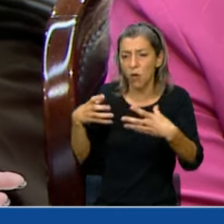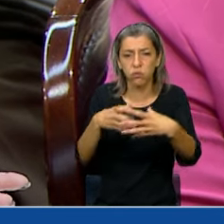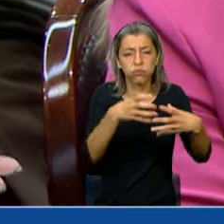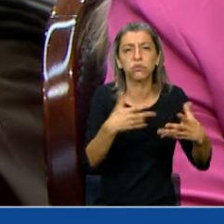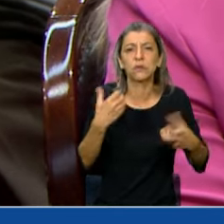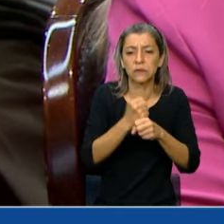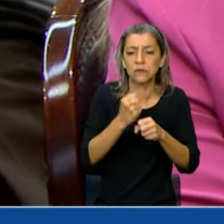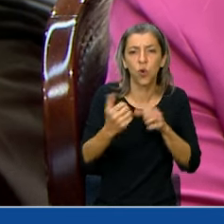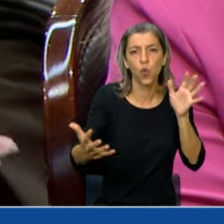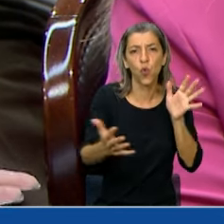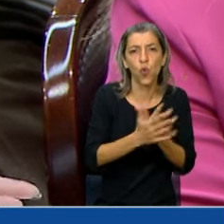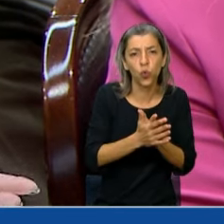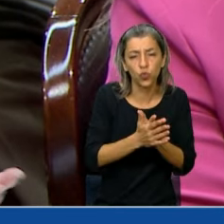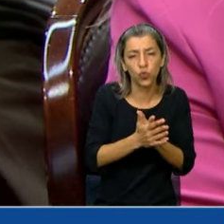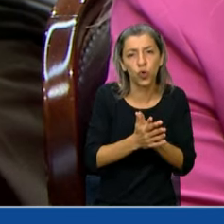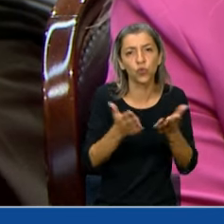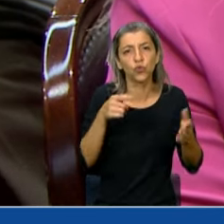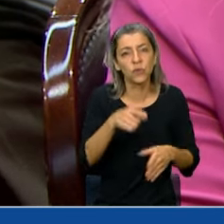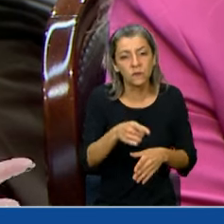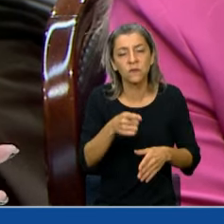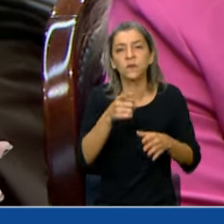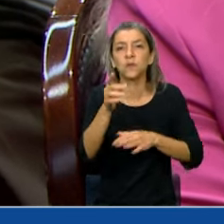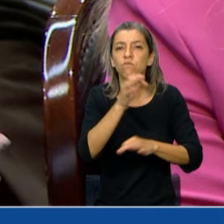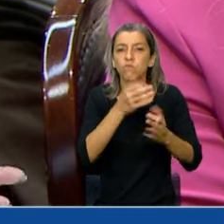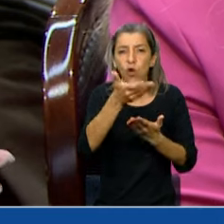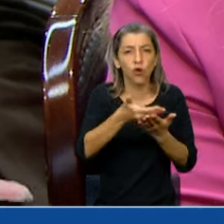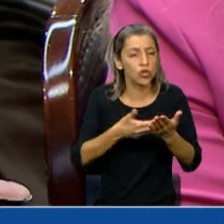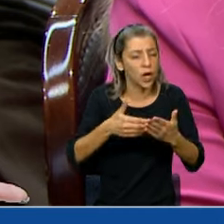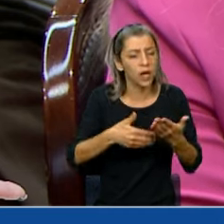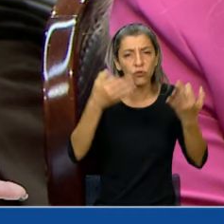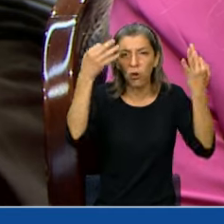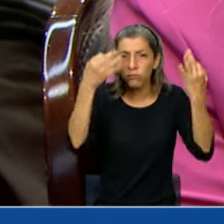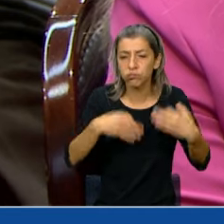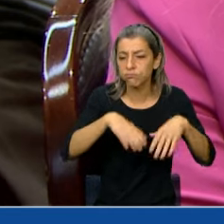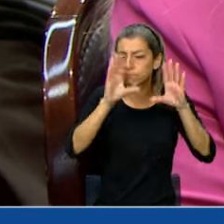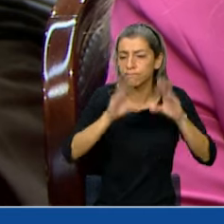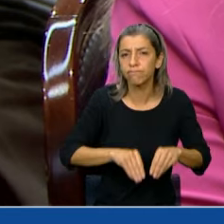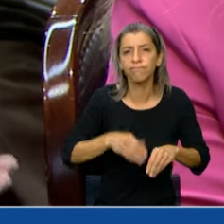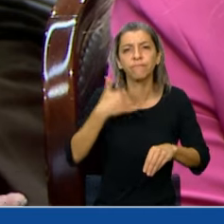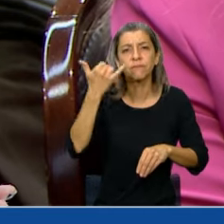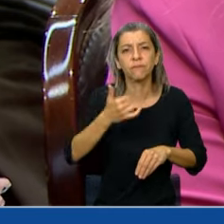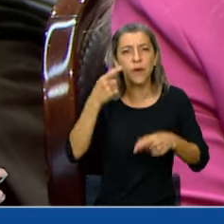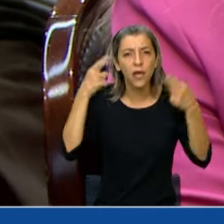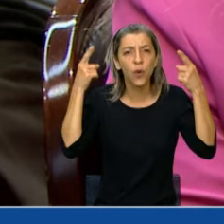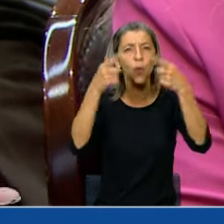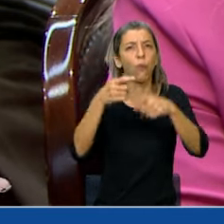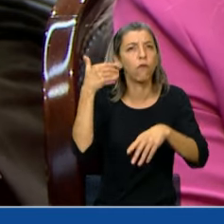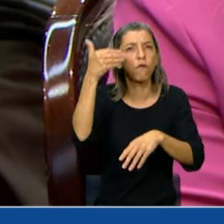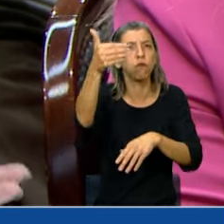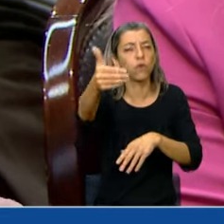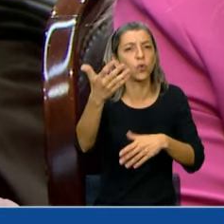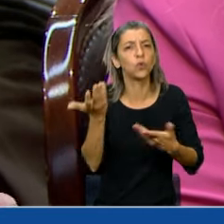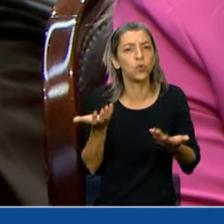proyecto claramente integral es un proyecto con una proyección es un proyecto que